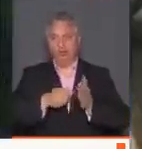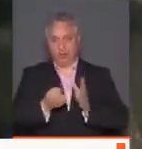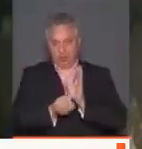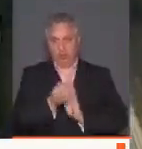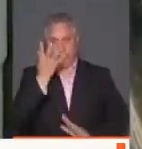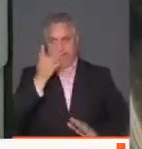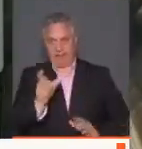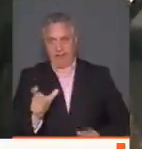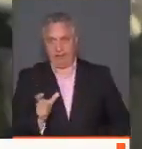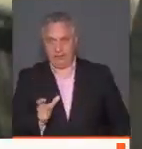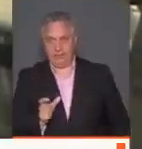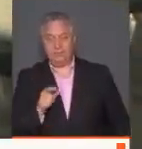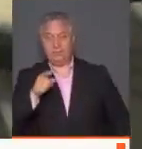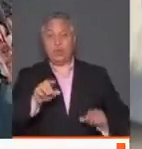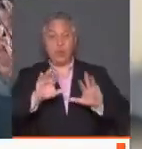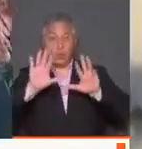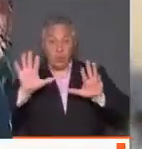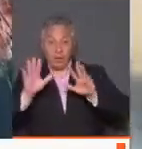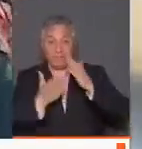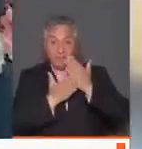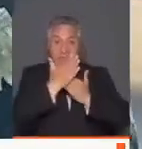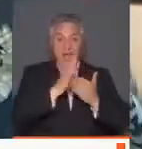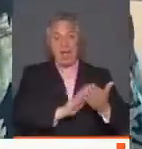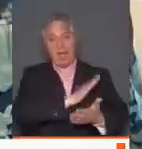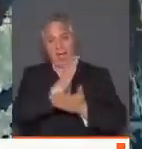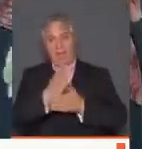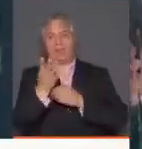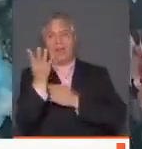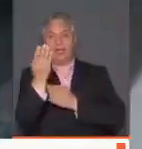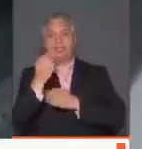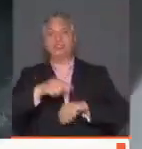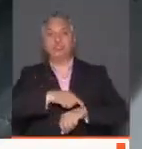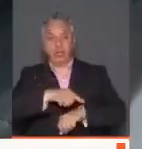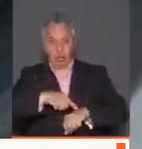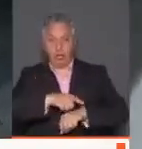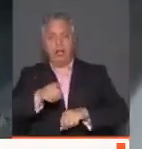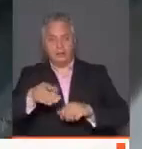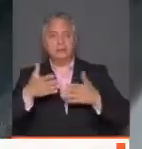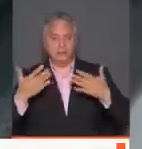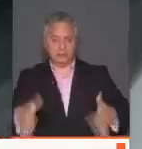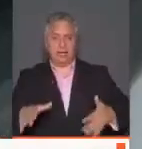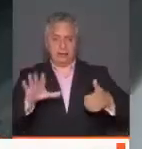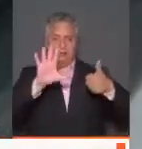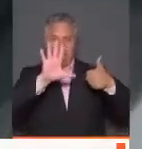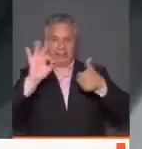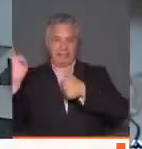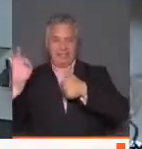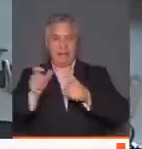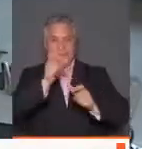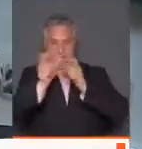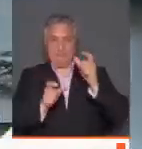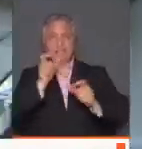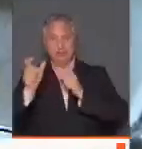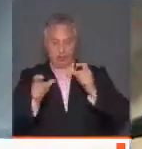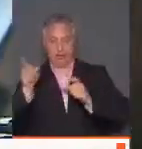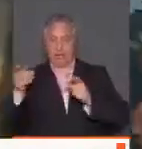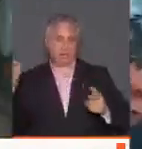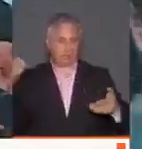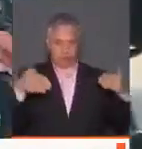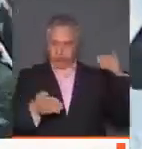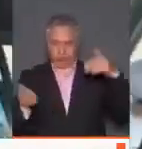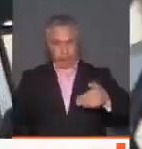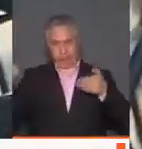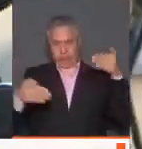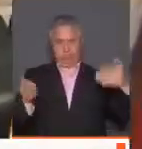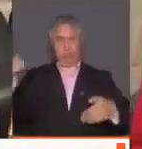presencial que de 9 de la mañana hasta las 14 horas permitió la atención de 600 personas de distintas comunas de la región